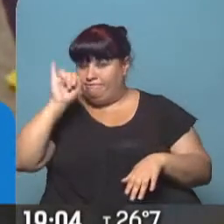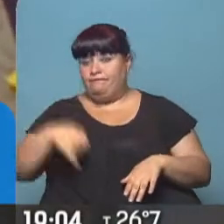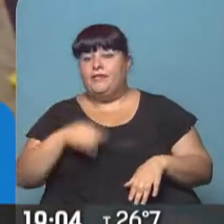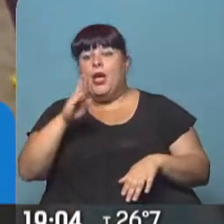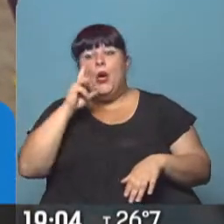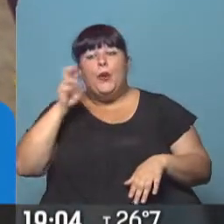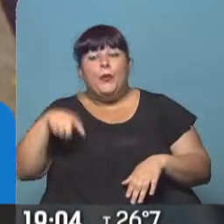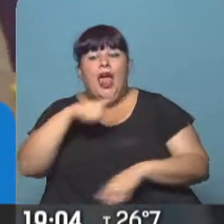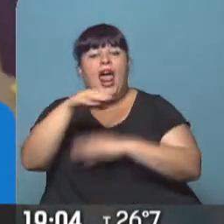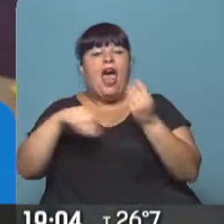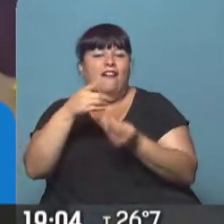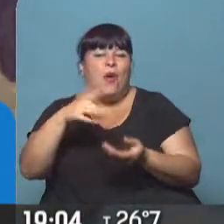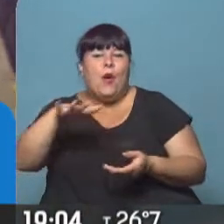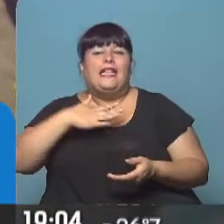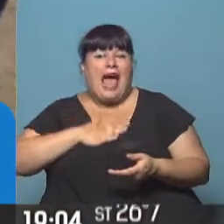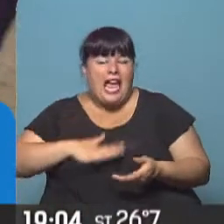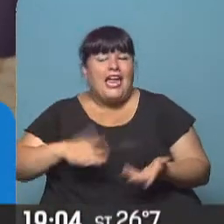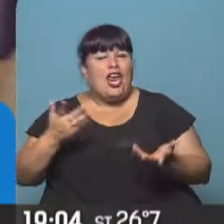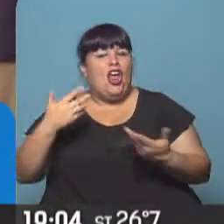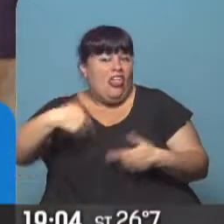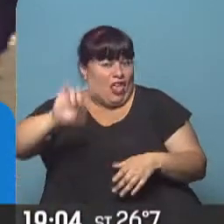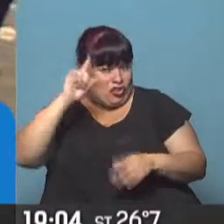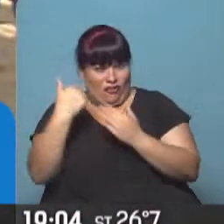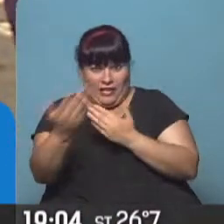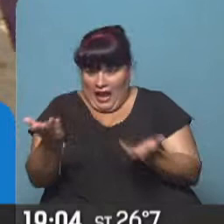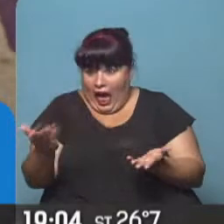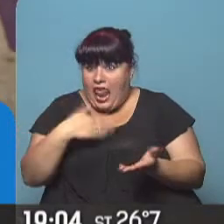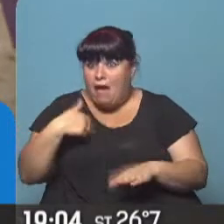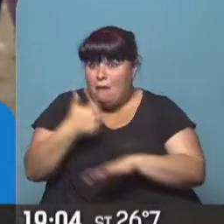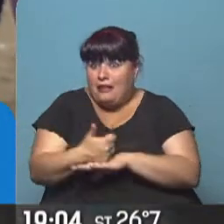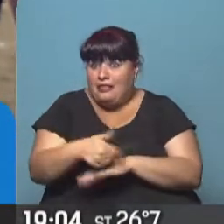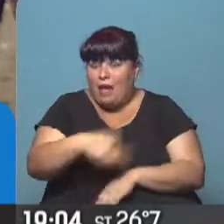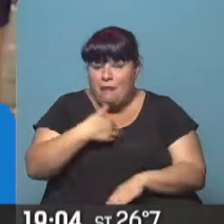la familia porque es un barrio tranquilo precisamente los de enfrente